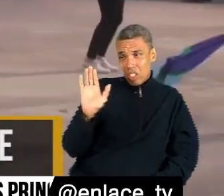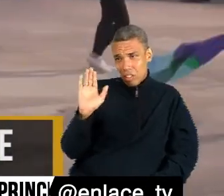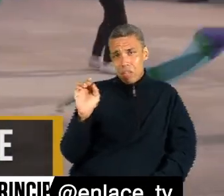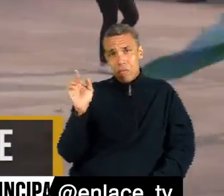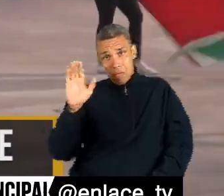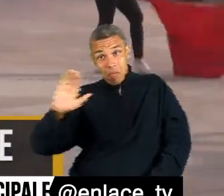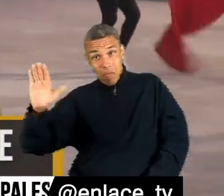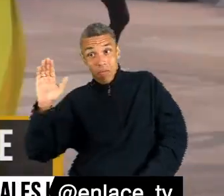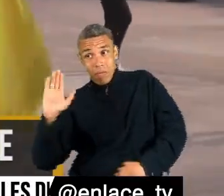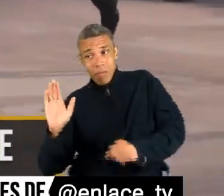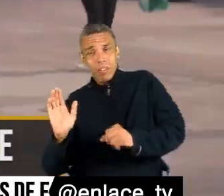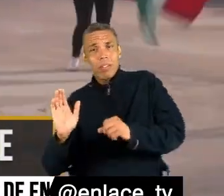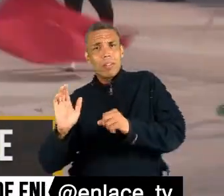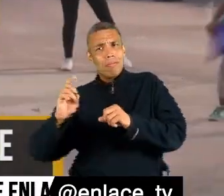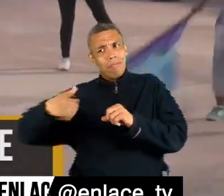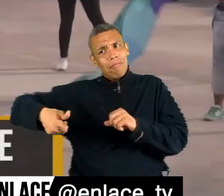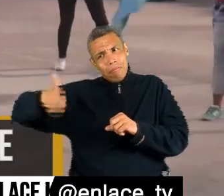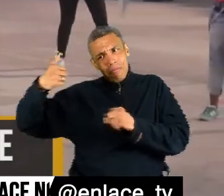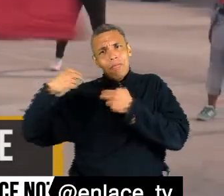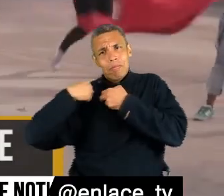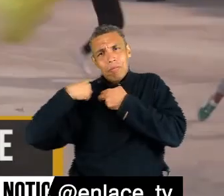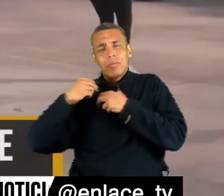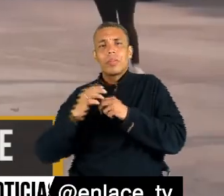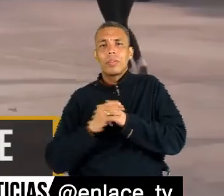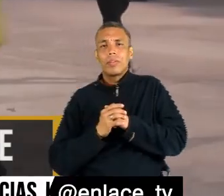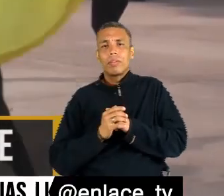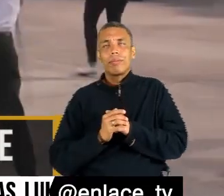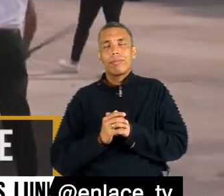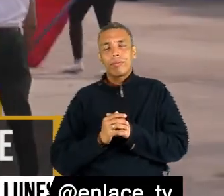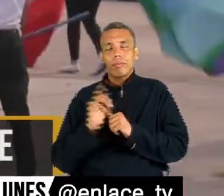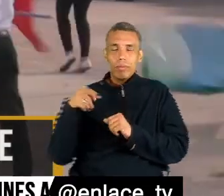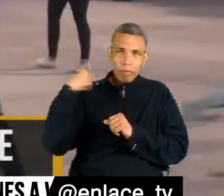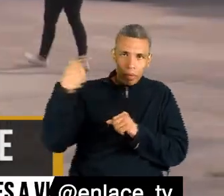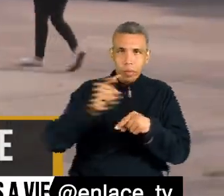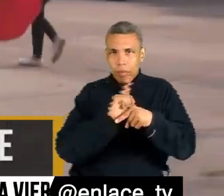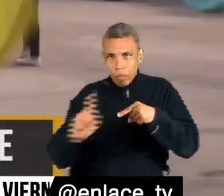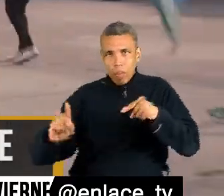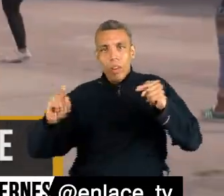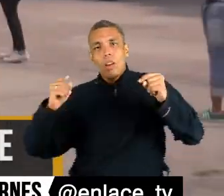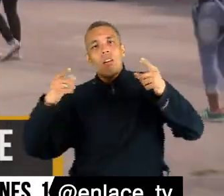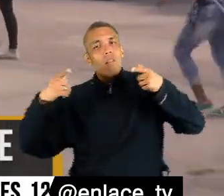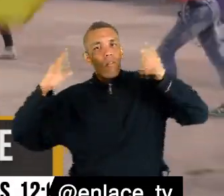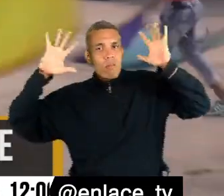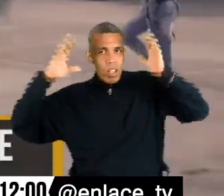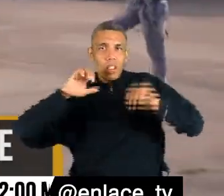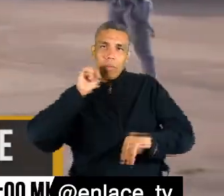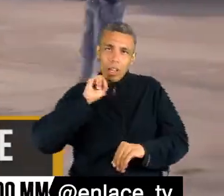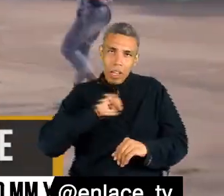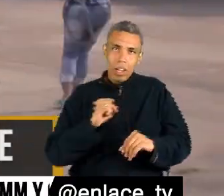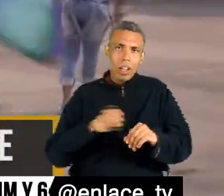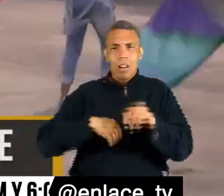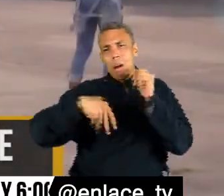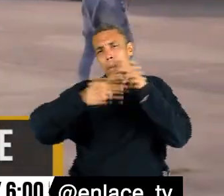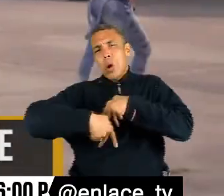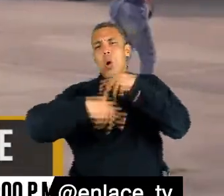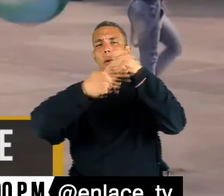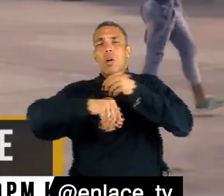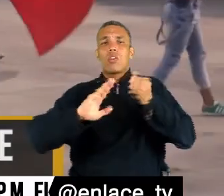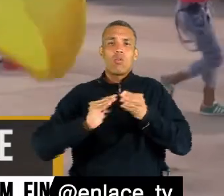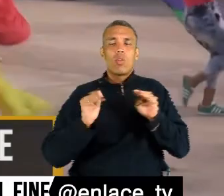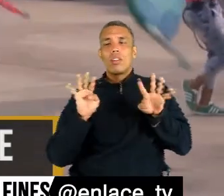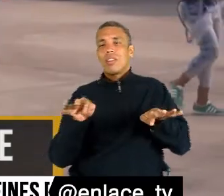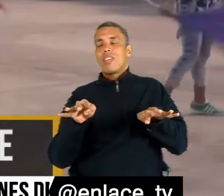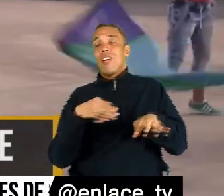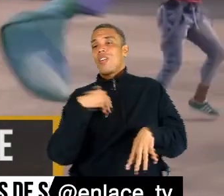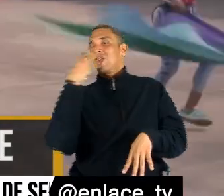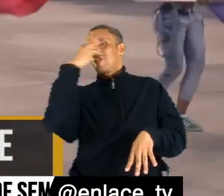que siempre se merece y que nuestro aniversario número 94 sea de gratitud para toda la comunidad de Barranca Bermeja. Es que van precisamente